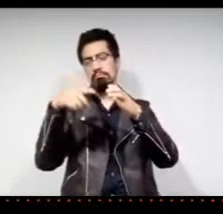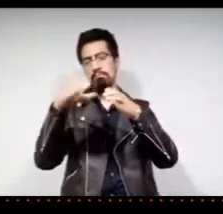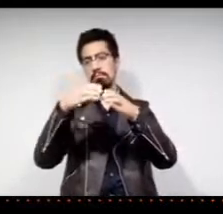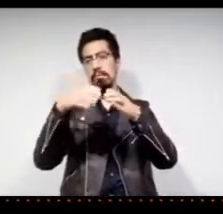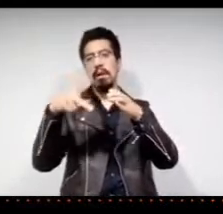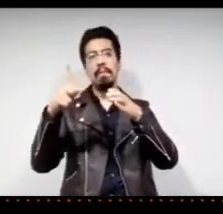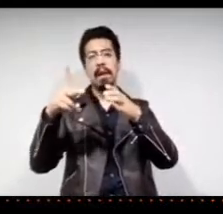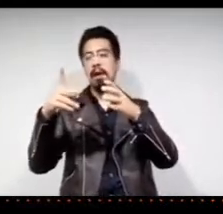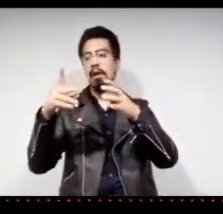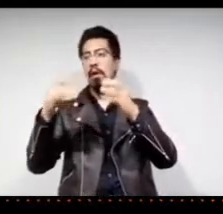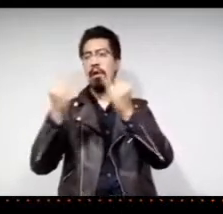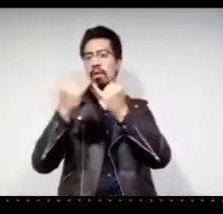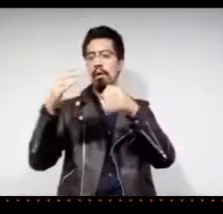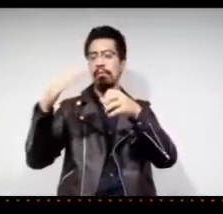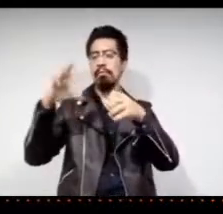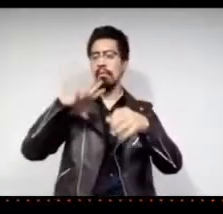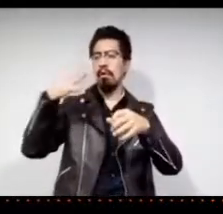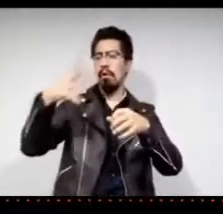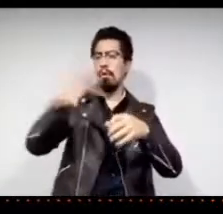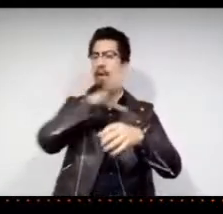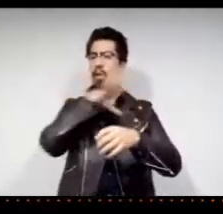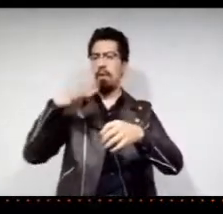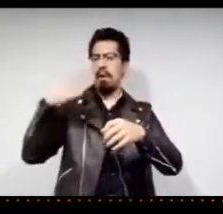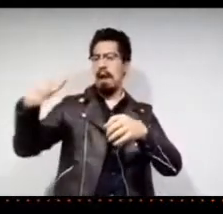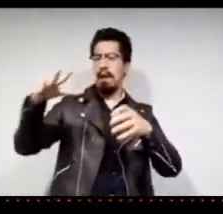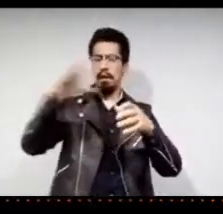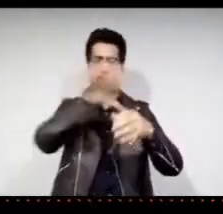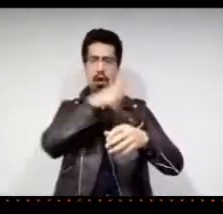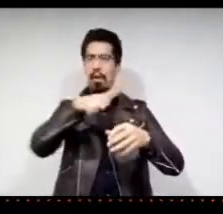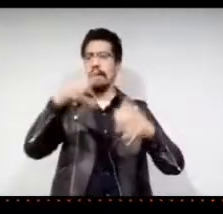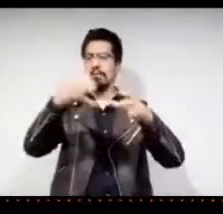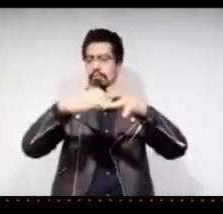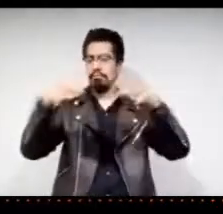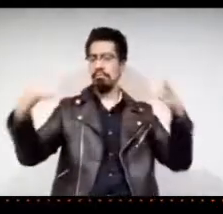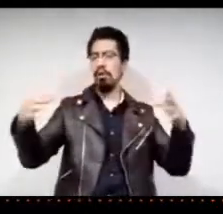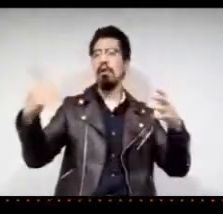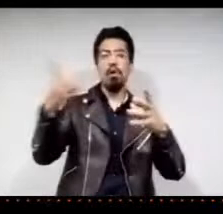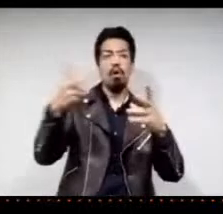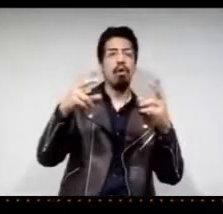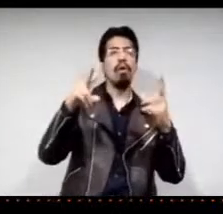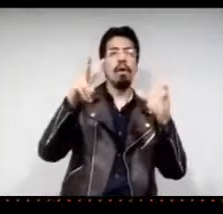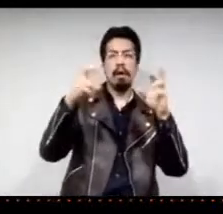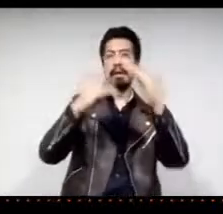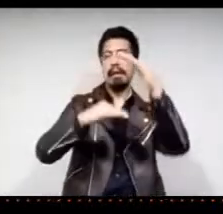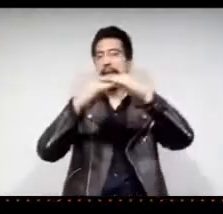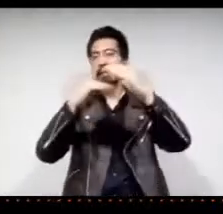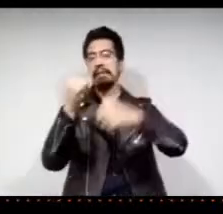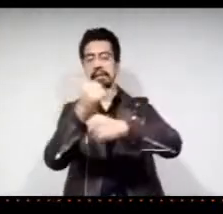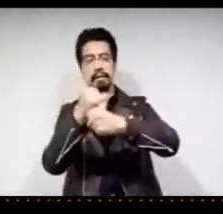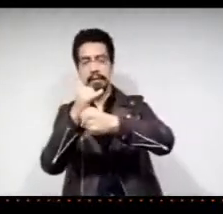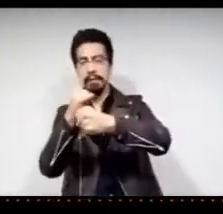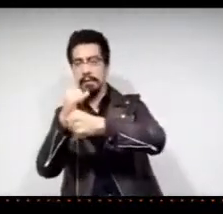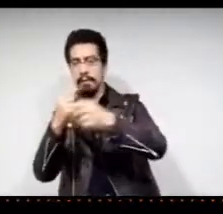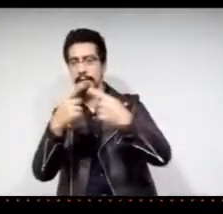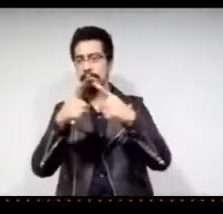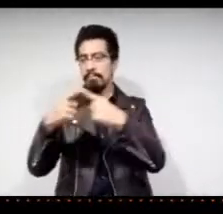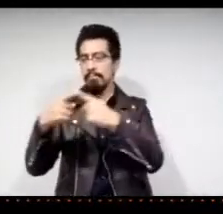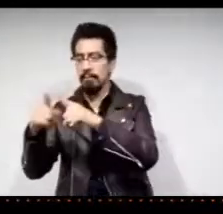más globales con respecto a investigaciones que se han desarrollado desde diferentes sectores del